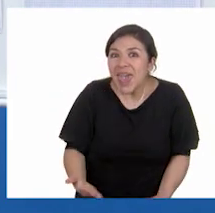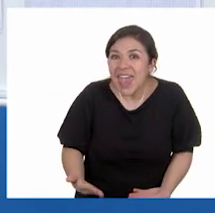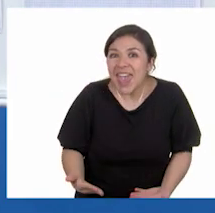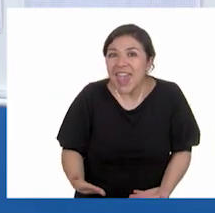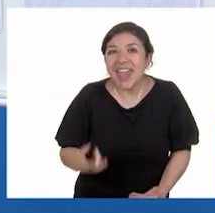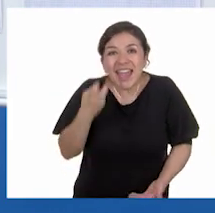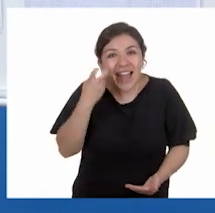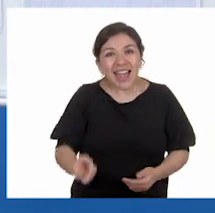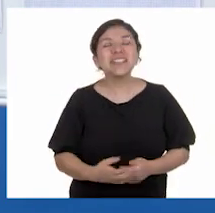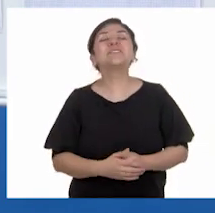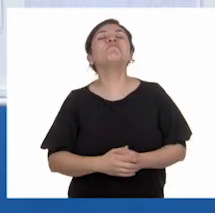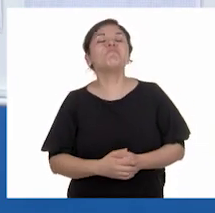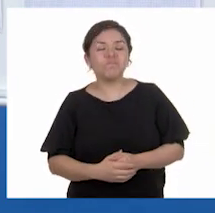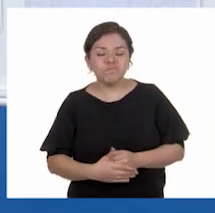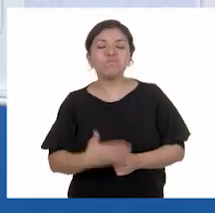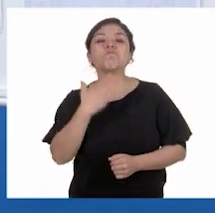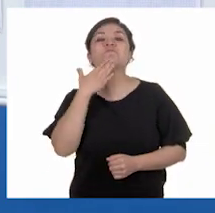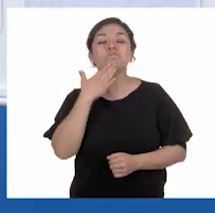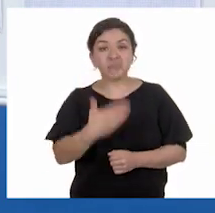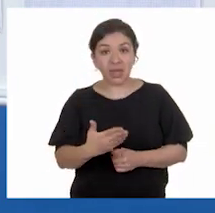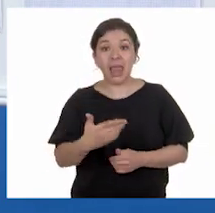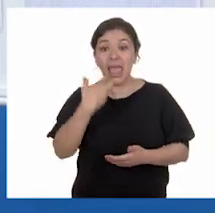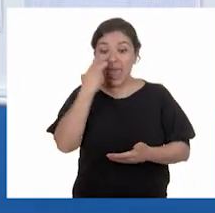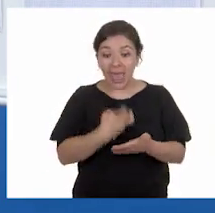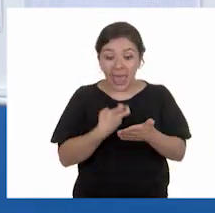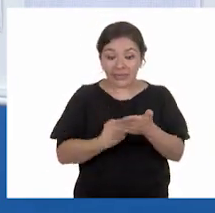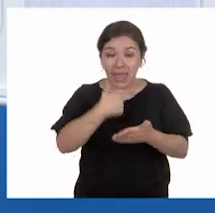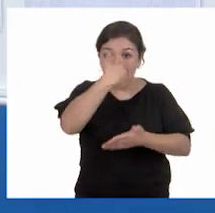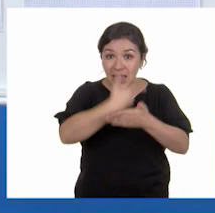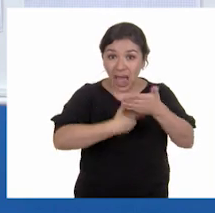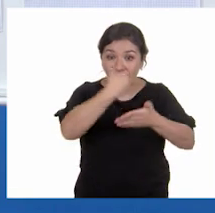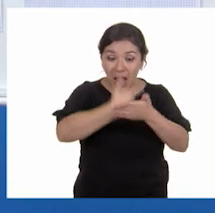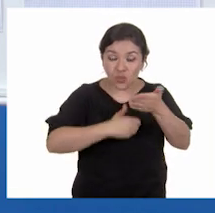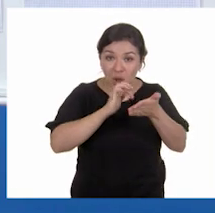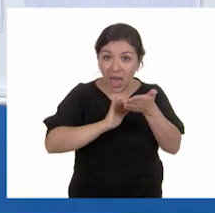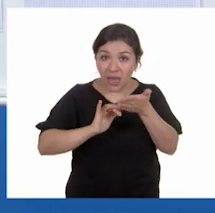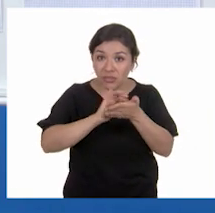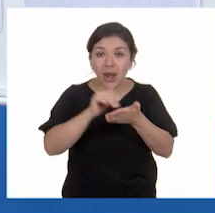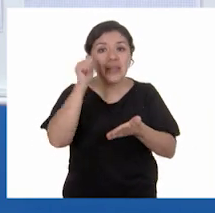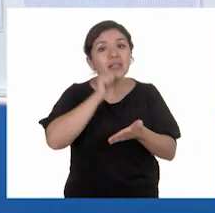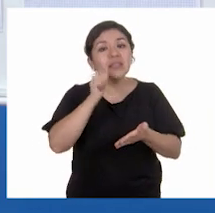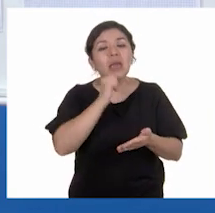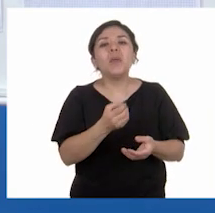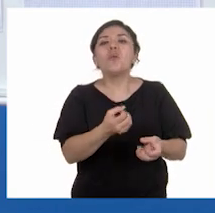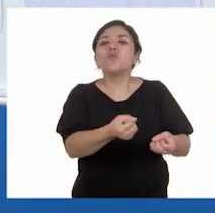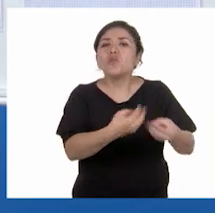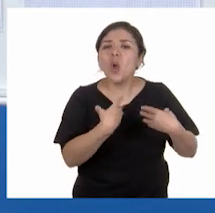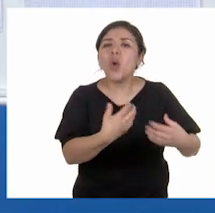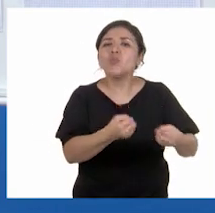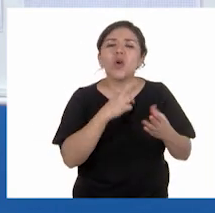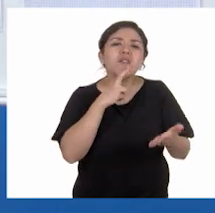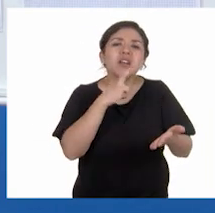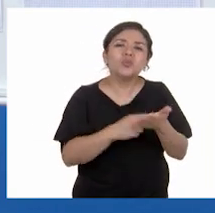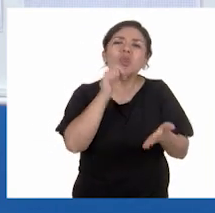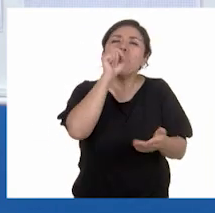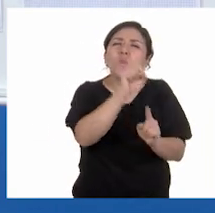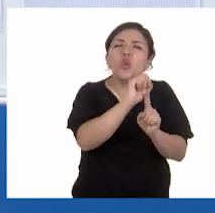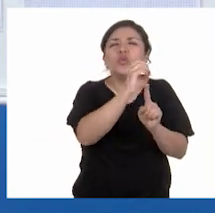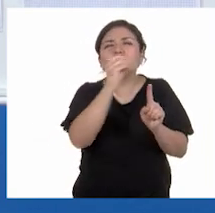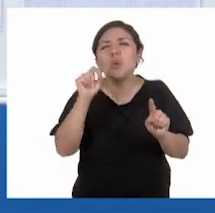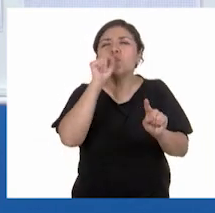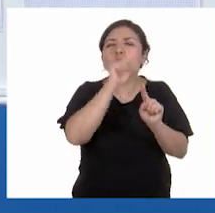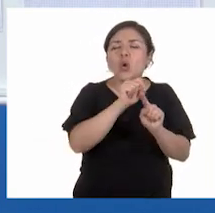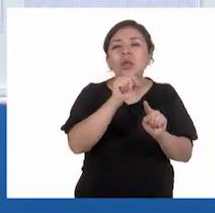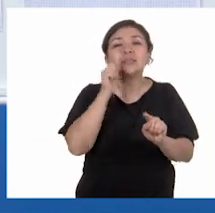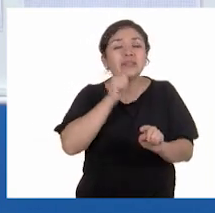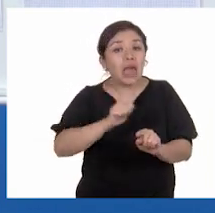Raúl! Bueno, pues la calculadora siempre nos va a dar decimales y para saber